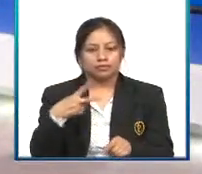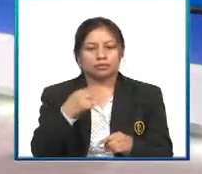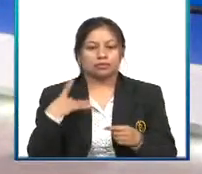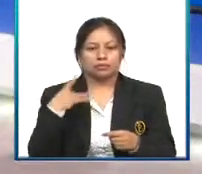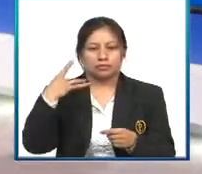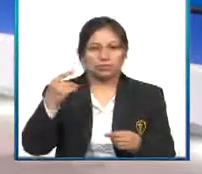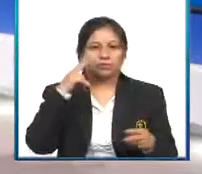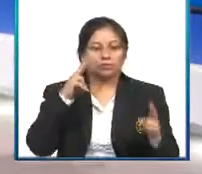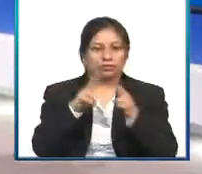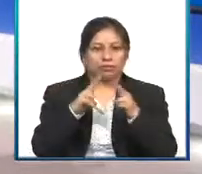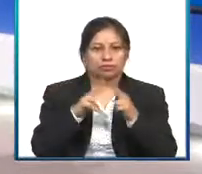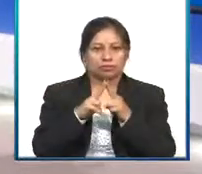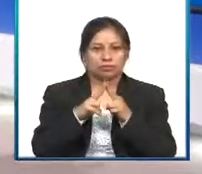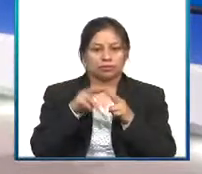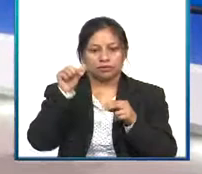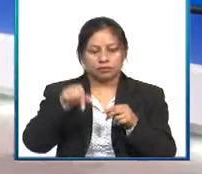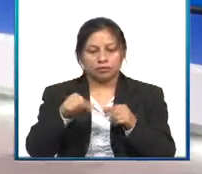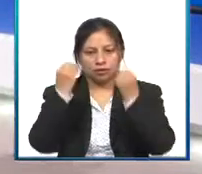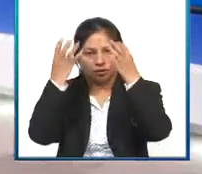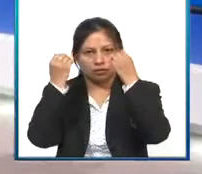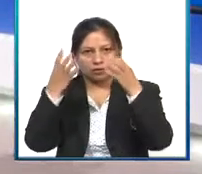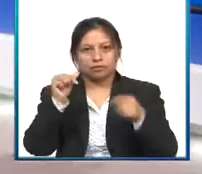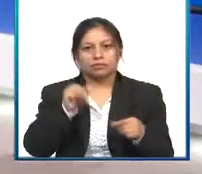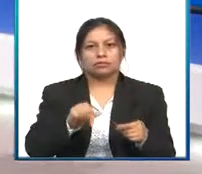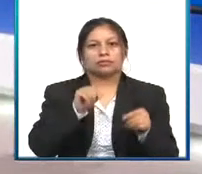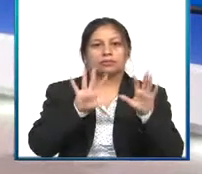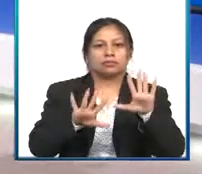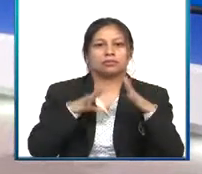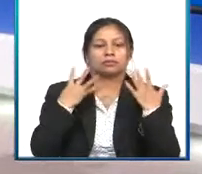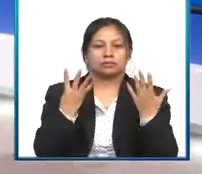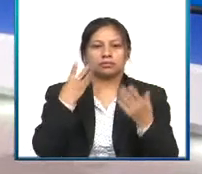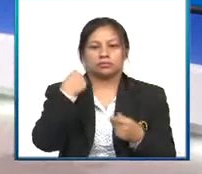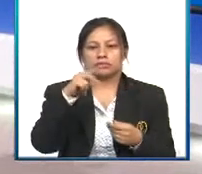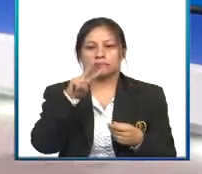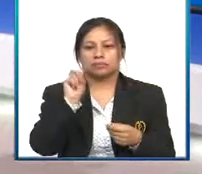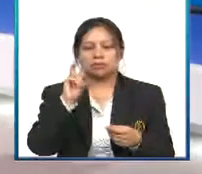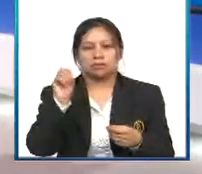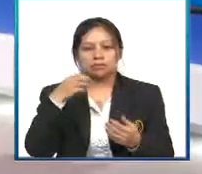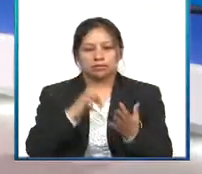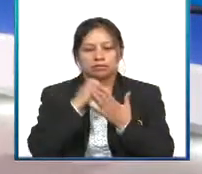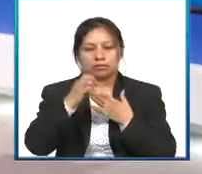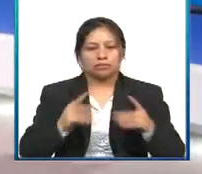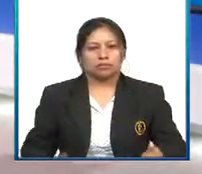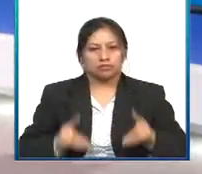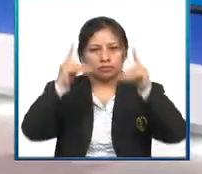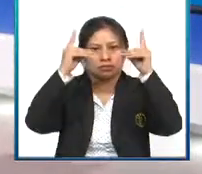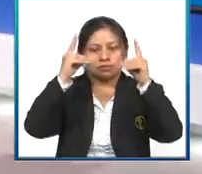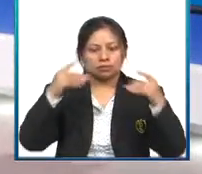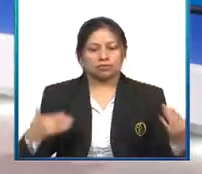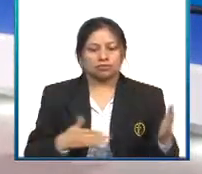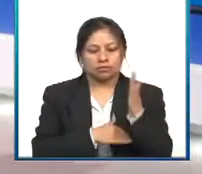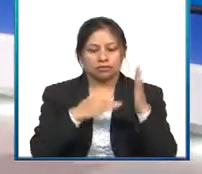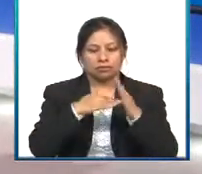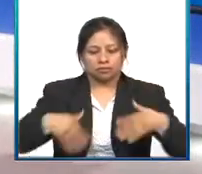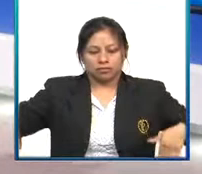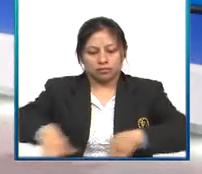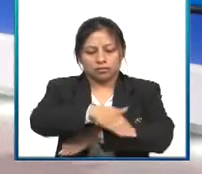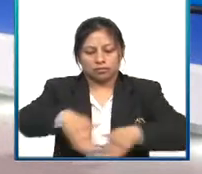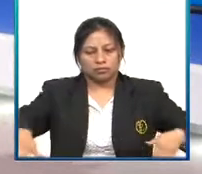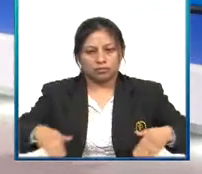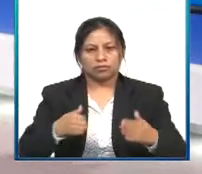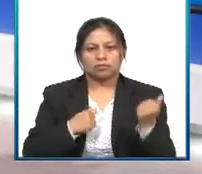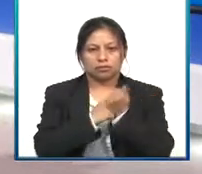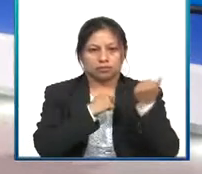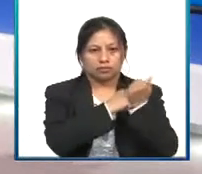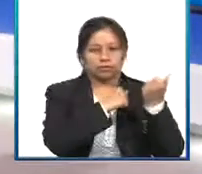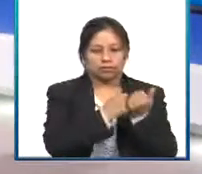los invitamos a conocer en la siguiente cápsula informativa el Decreto 19-2020, Programa de Desarrollo de la Infraestructura Vial como